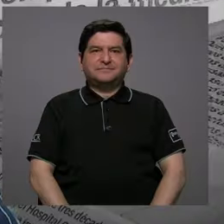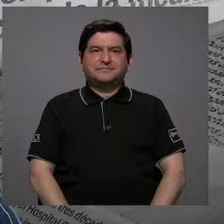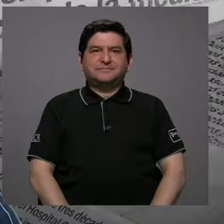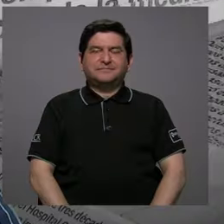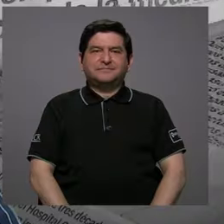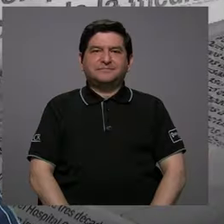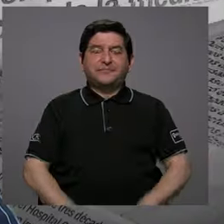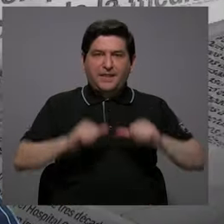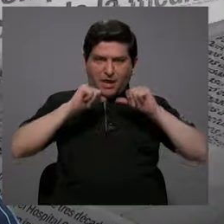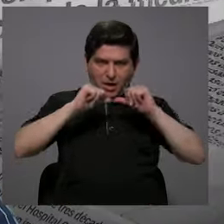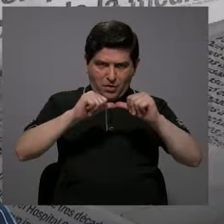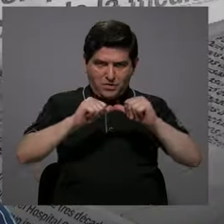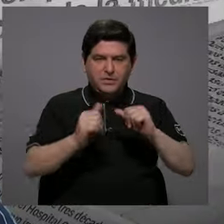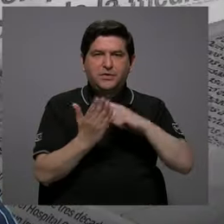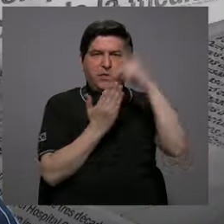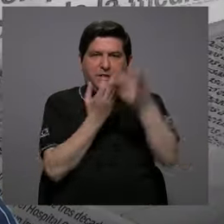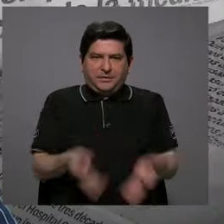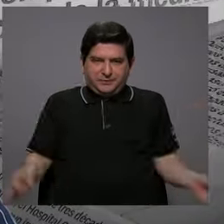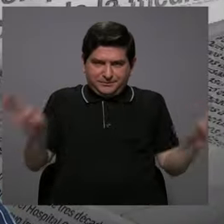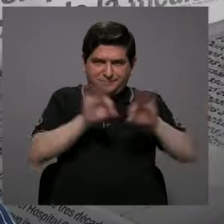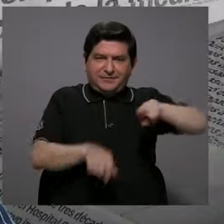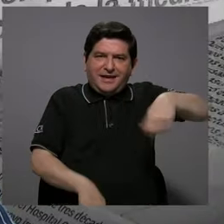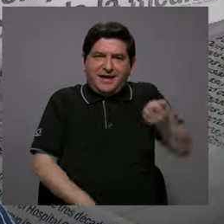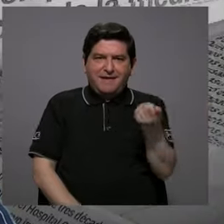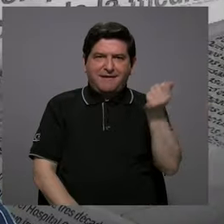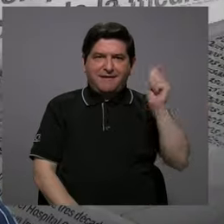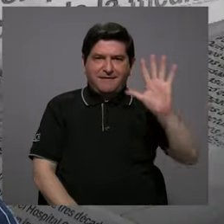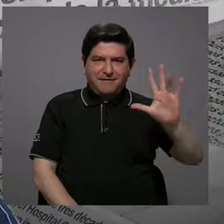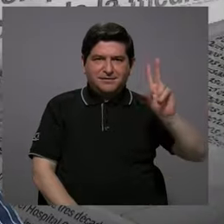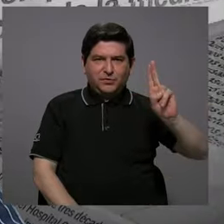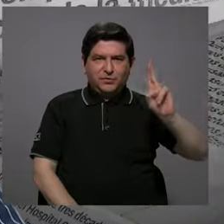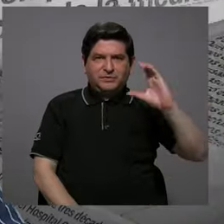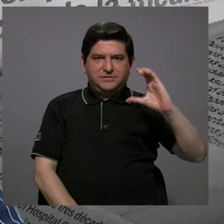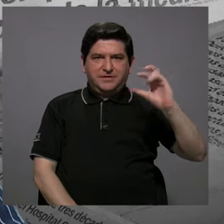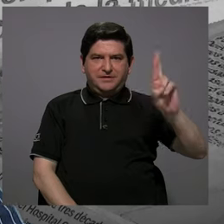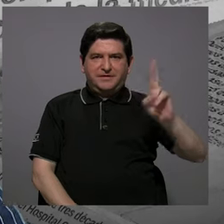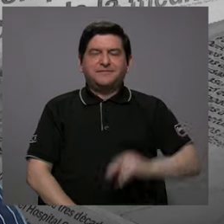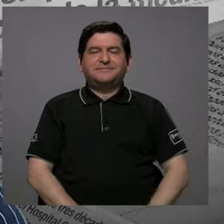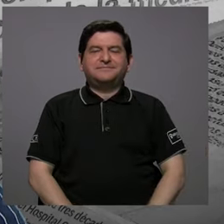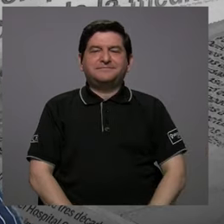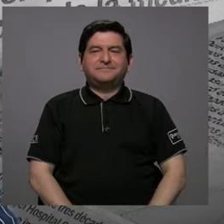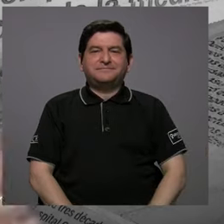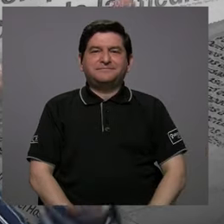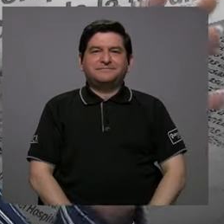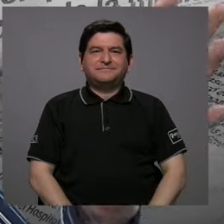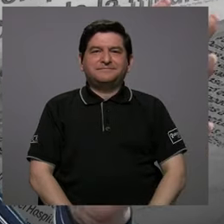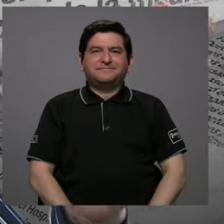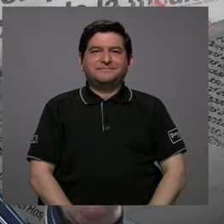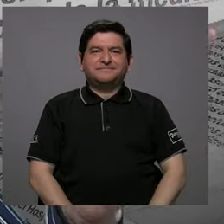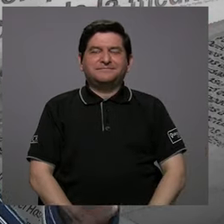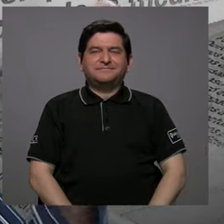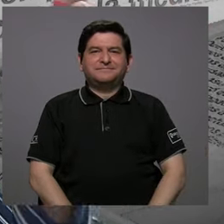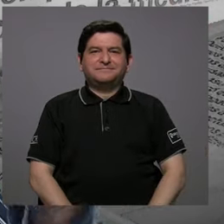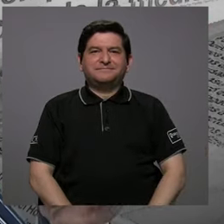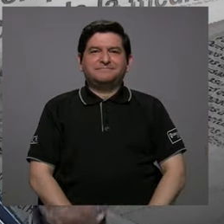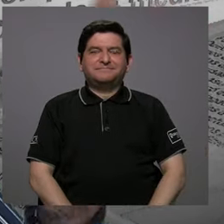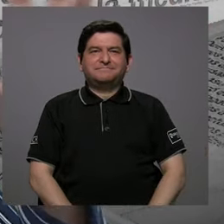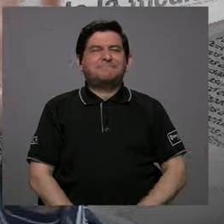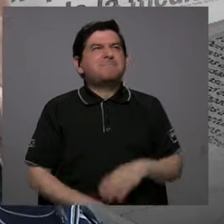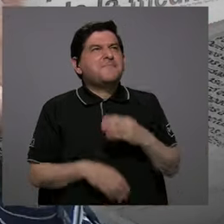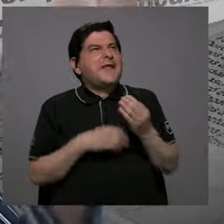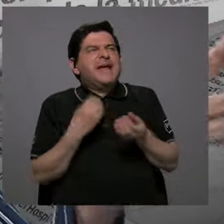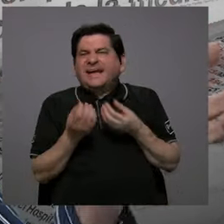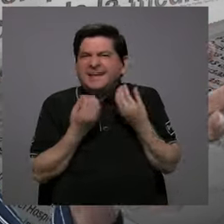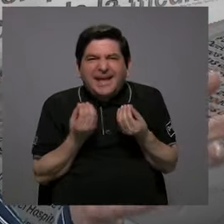ustedes continuamos con lo que importa por Canal 15 ucr eh Cómo cómo hacer